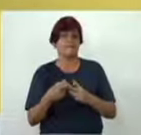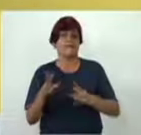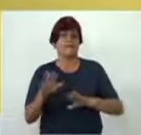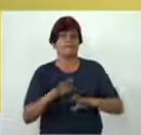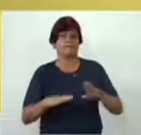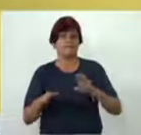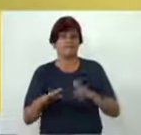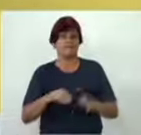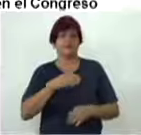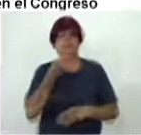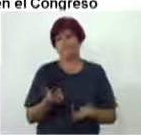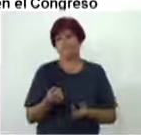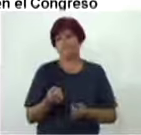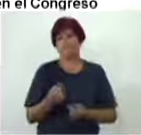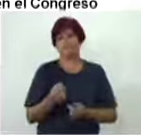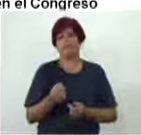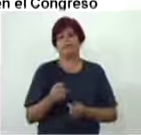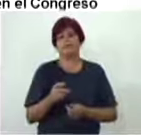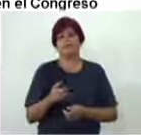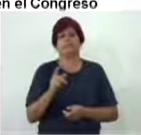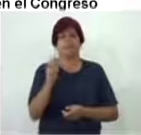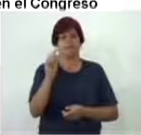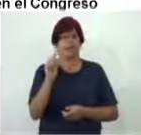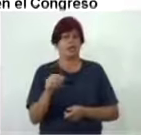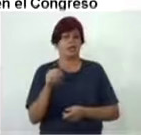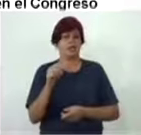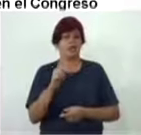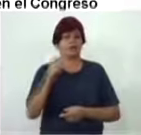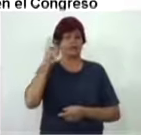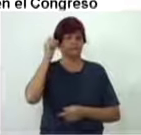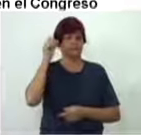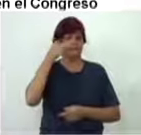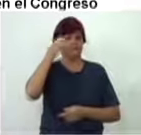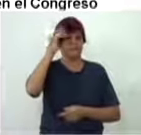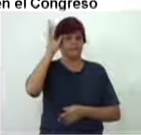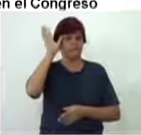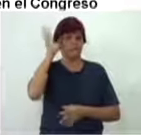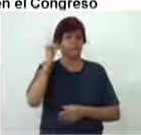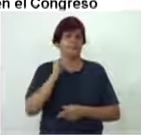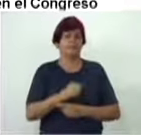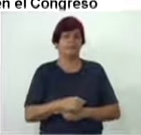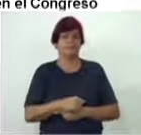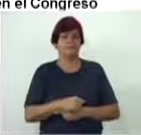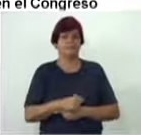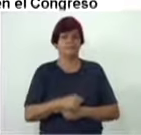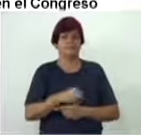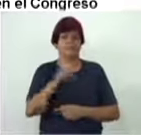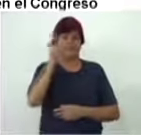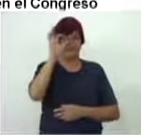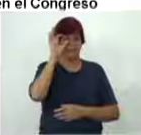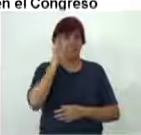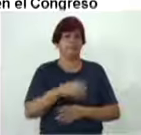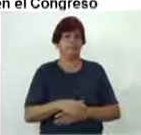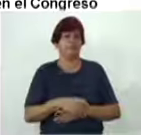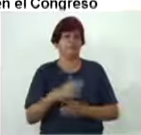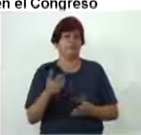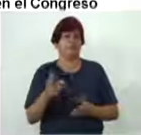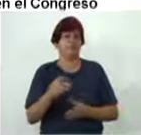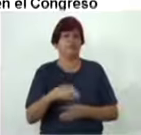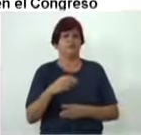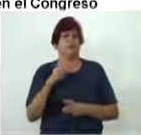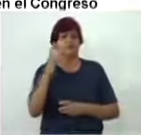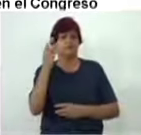esta fundamentación de la compañera Vilma Espín cuando se refería a nosotros. Nos interesa